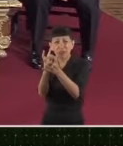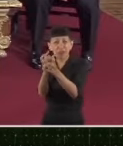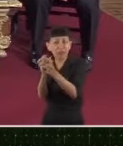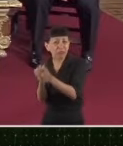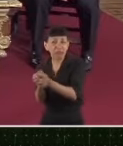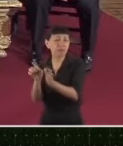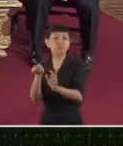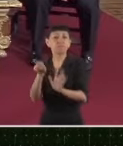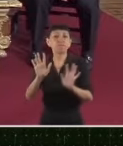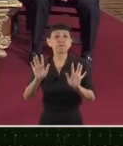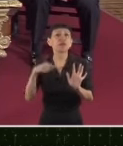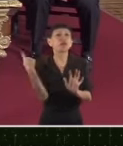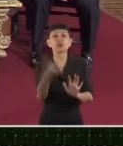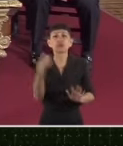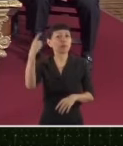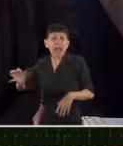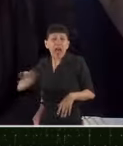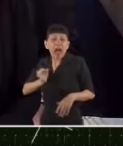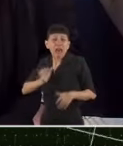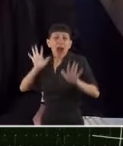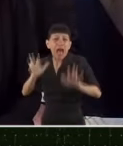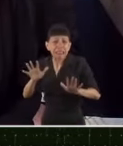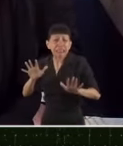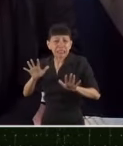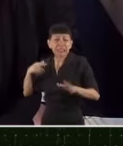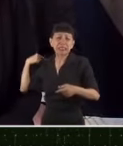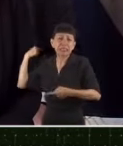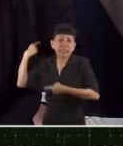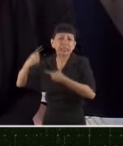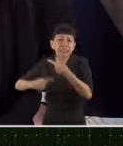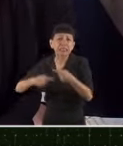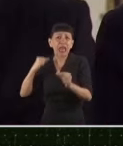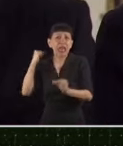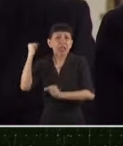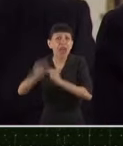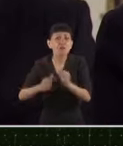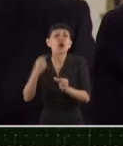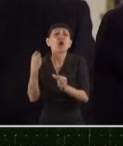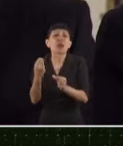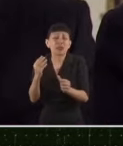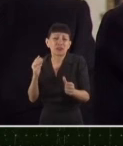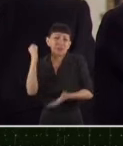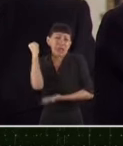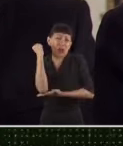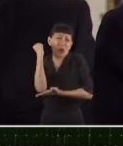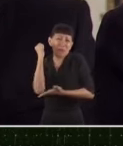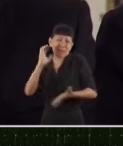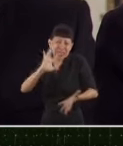Estado, ya el gobierno proyecta otros desfinanciamientos. Digamos,